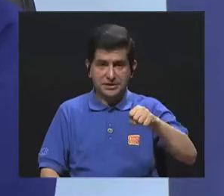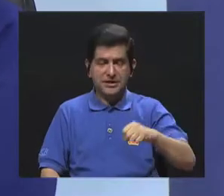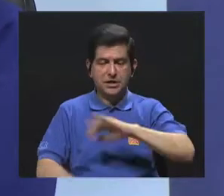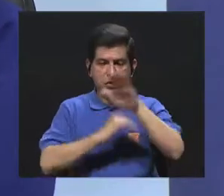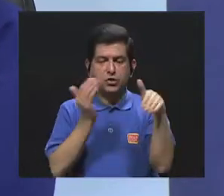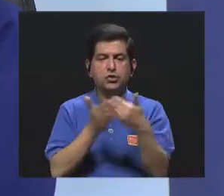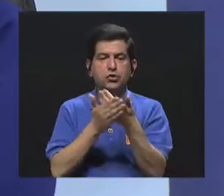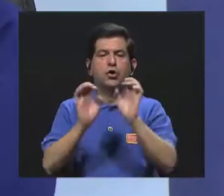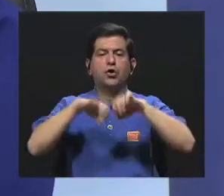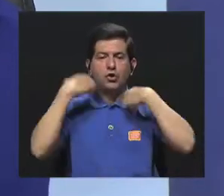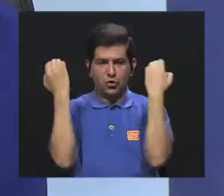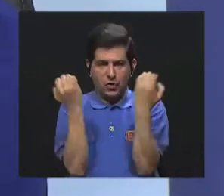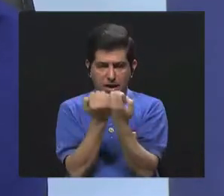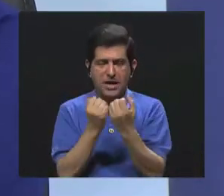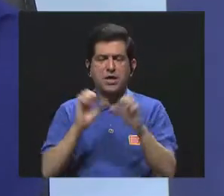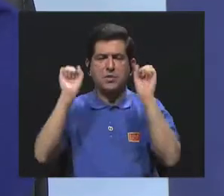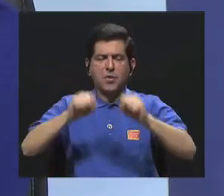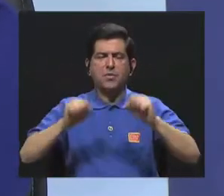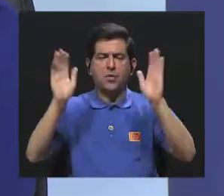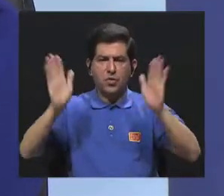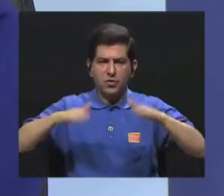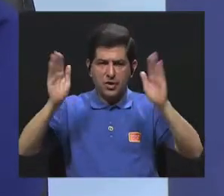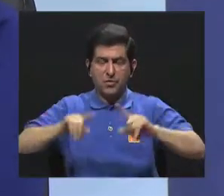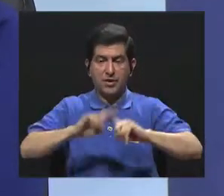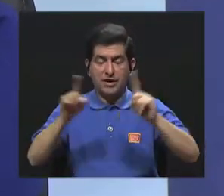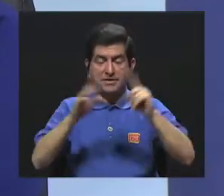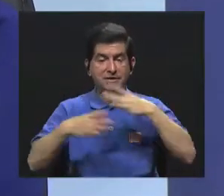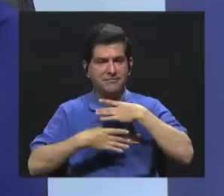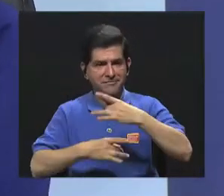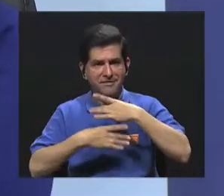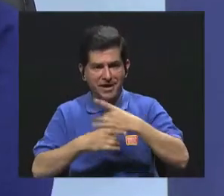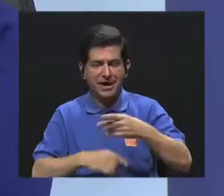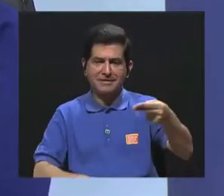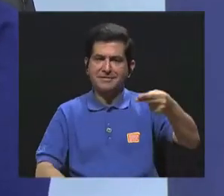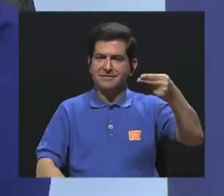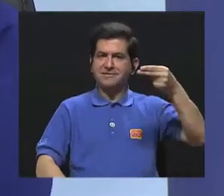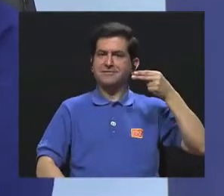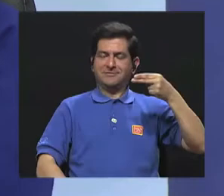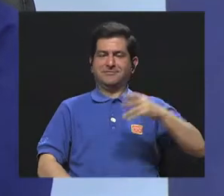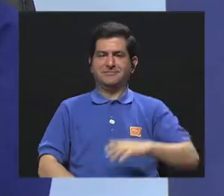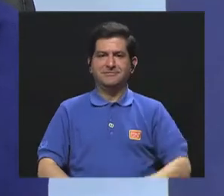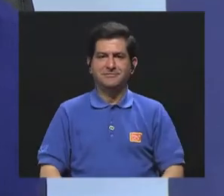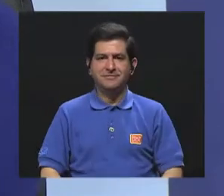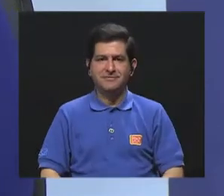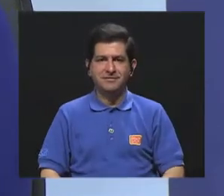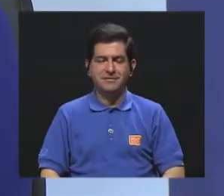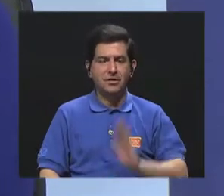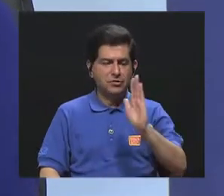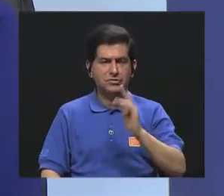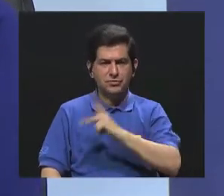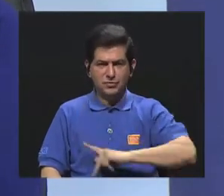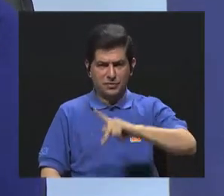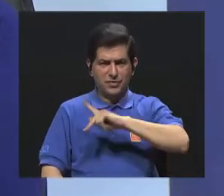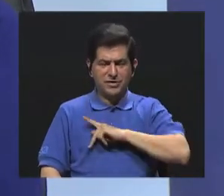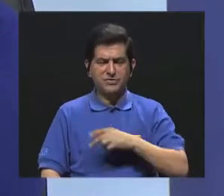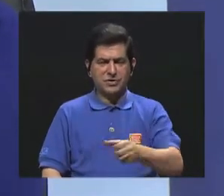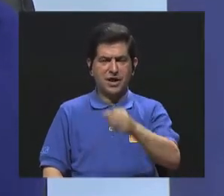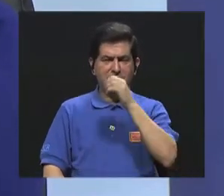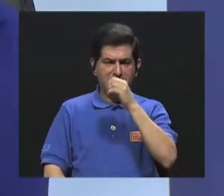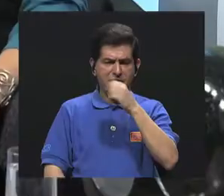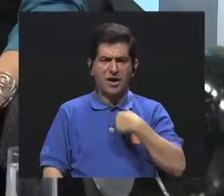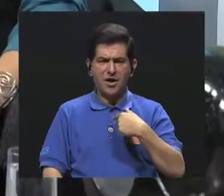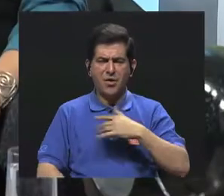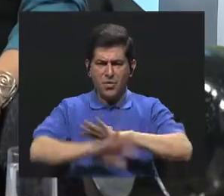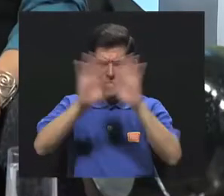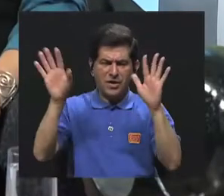Podemos Volar, es llamativo desde diferentes puntos de vista, sus historias, su personalidad en el micrófono, porque uno